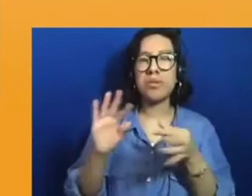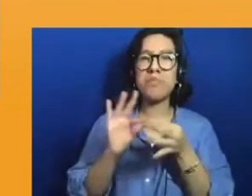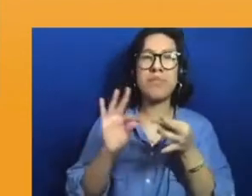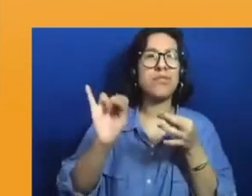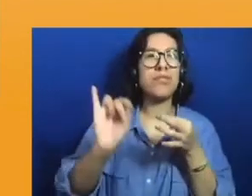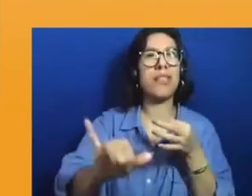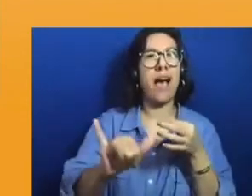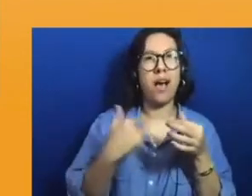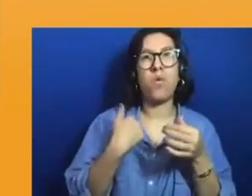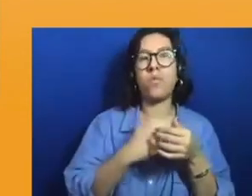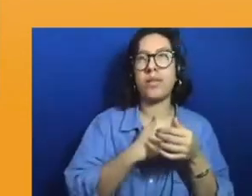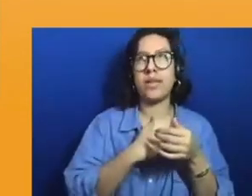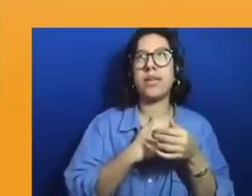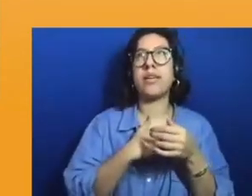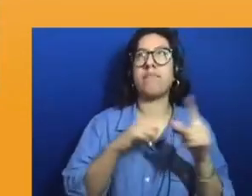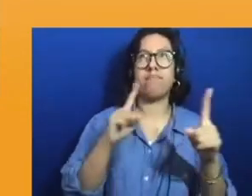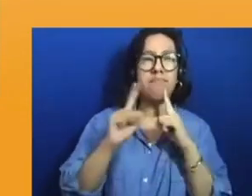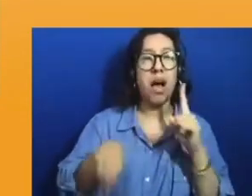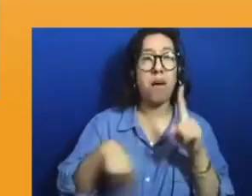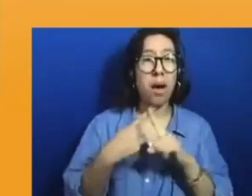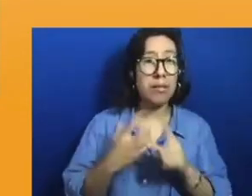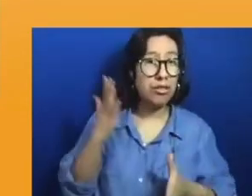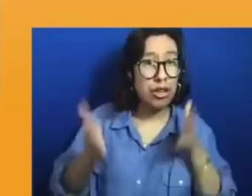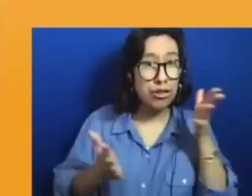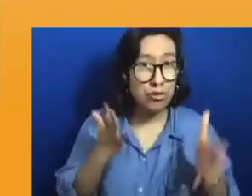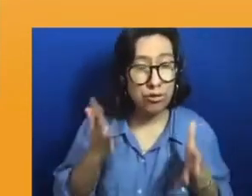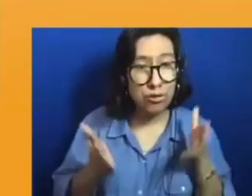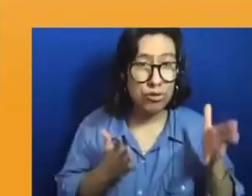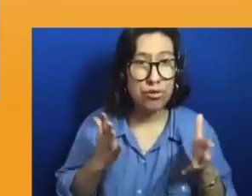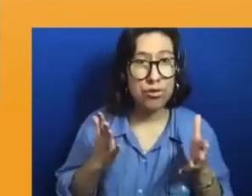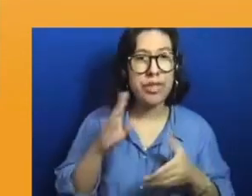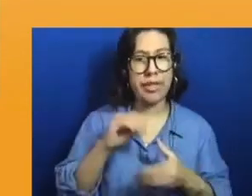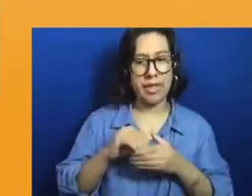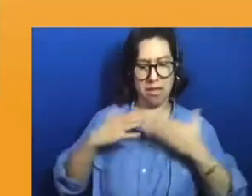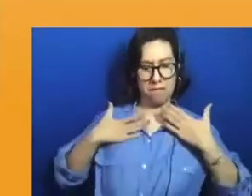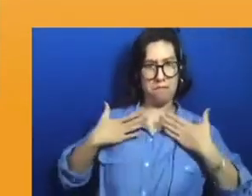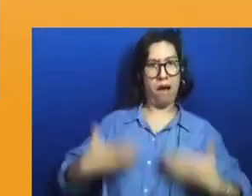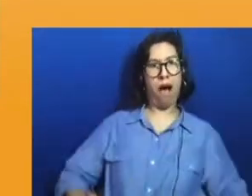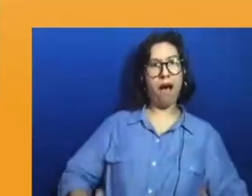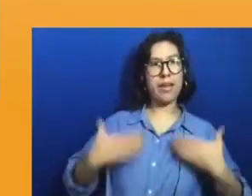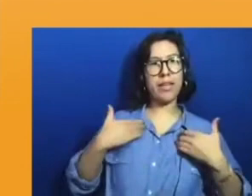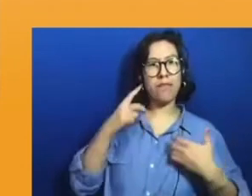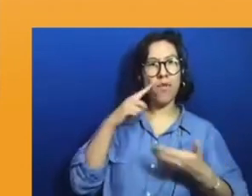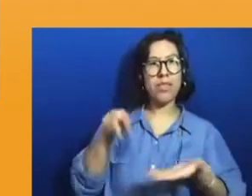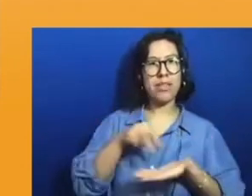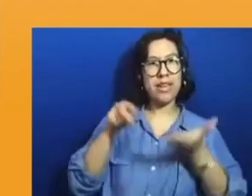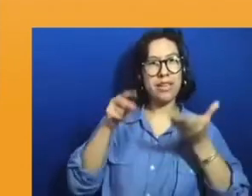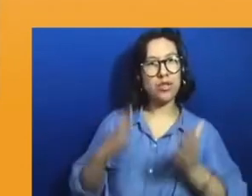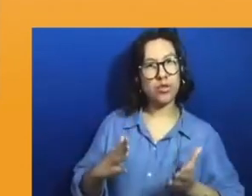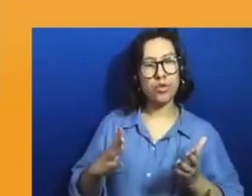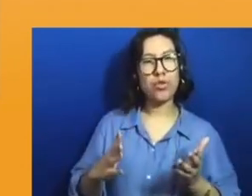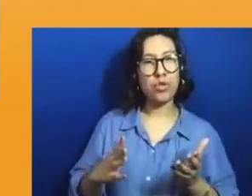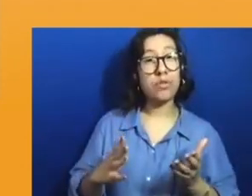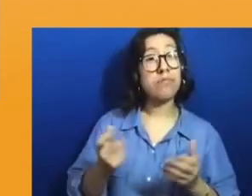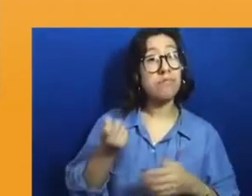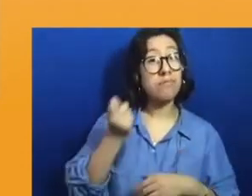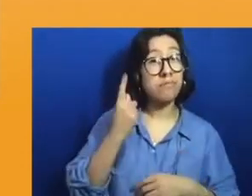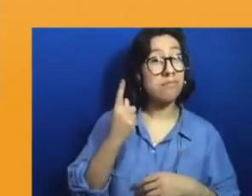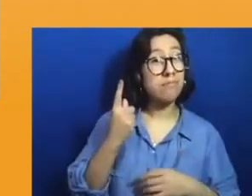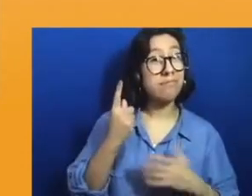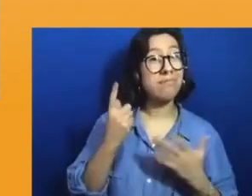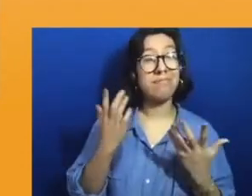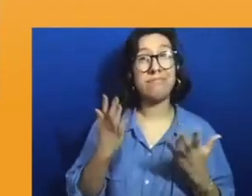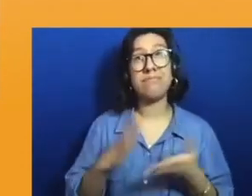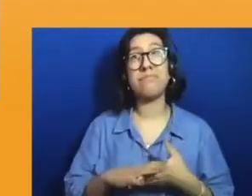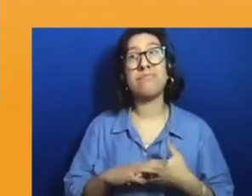increíble que usted lo sacó a colación porque hablamos de gestos en el cuerpo de bailarine, pero yo